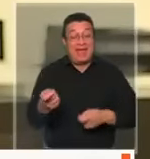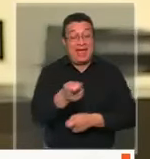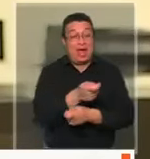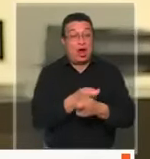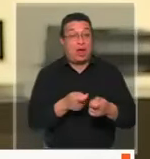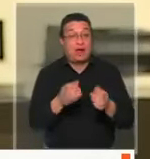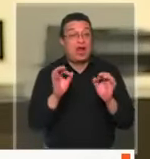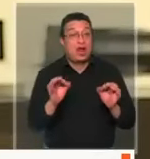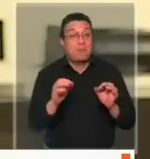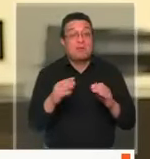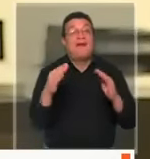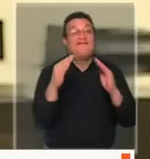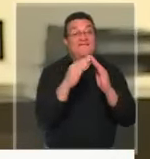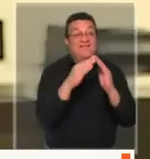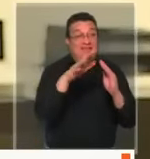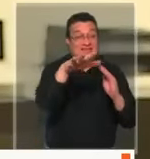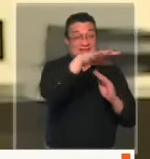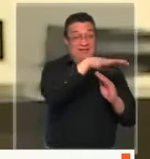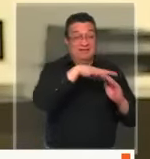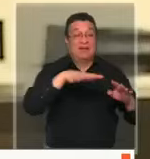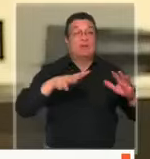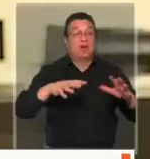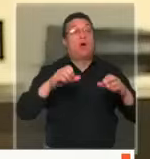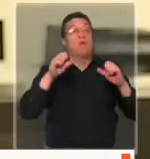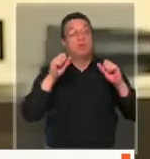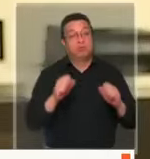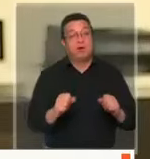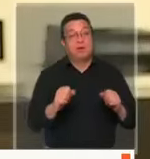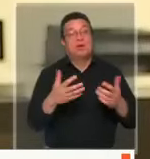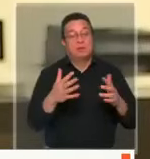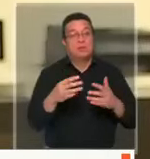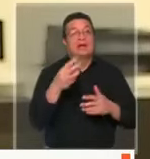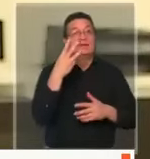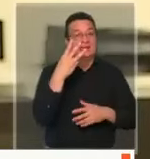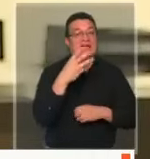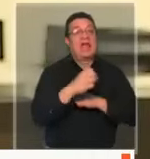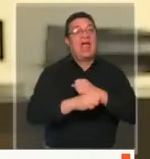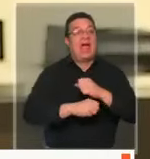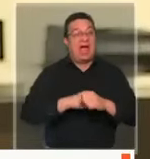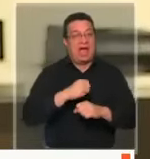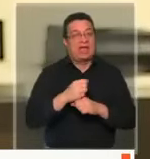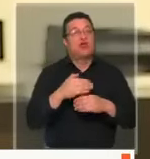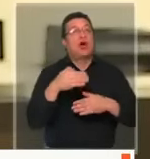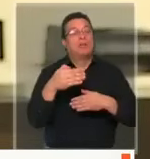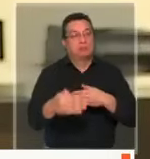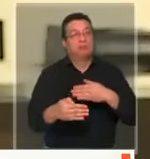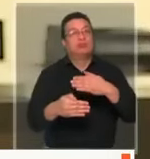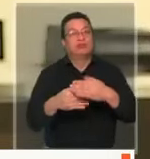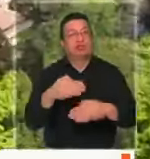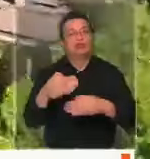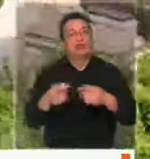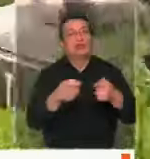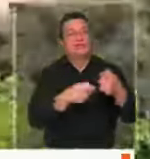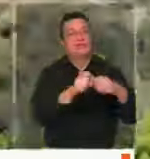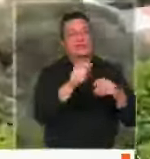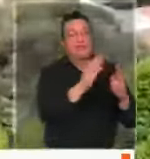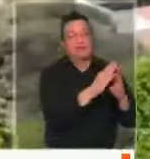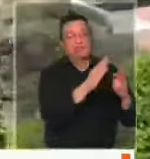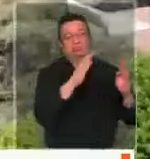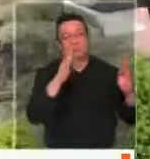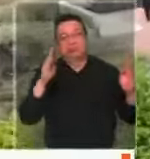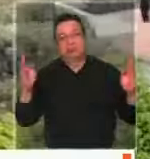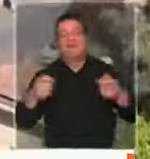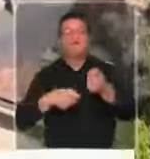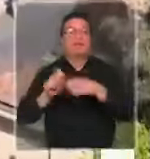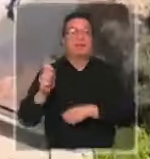bueno, son viviendas que probablemente incluso pueden llegar a los 3 años en un proceso de venta. Eso sí,